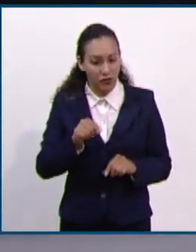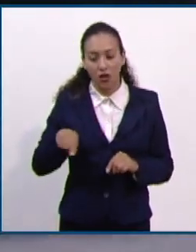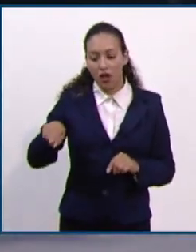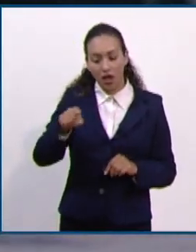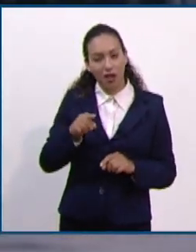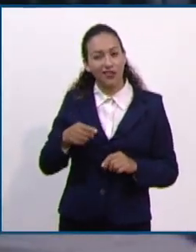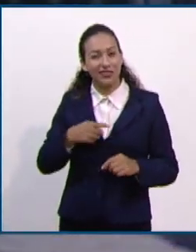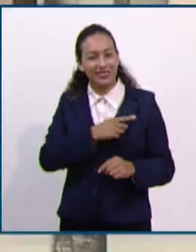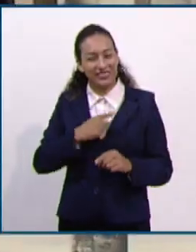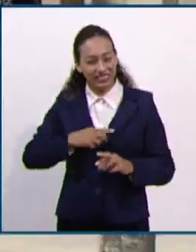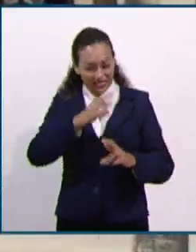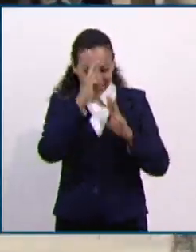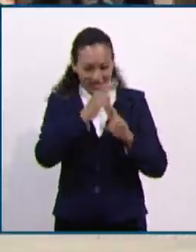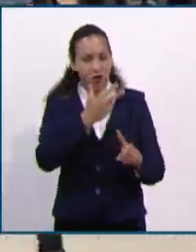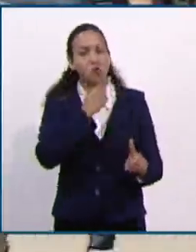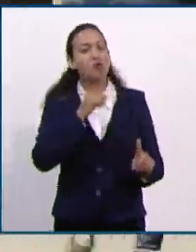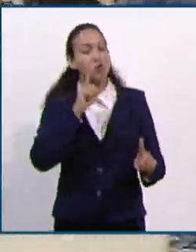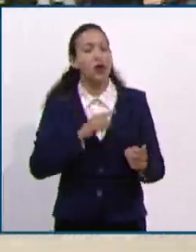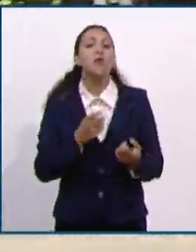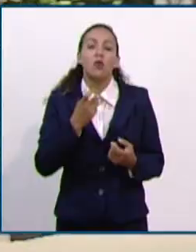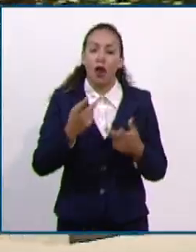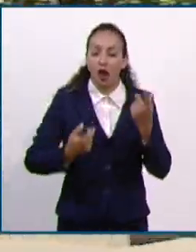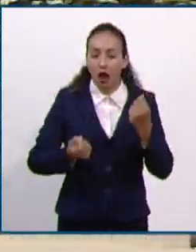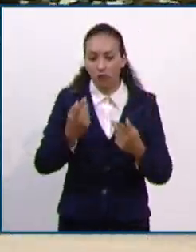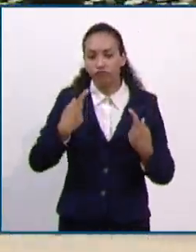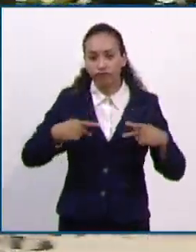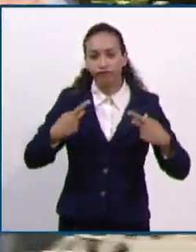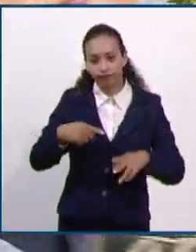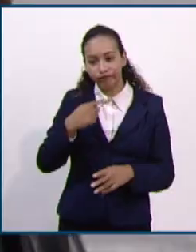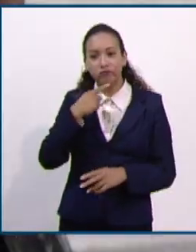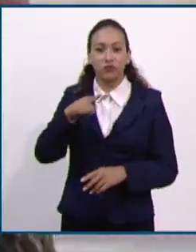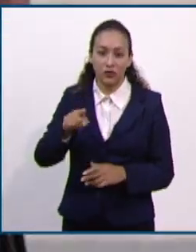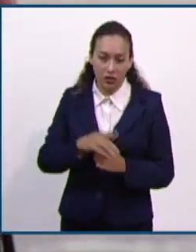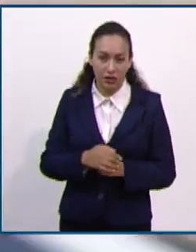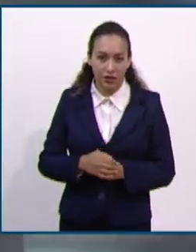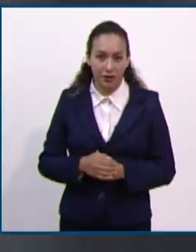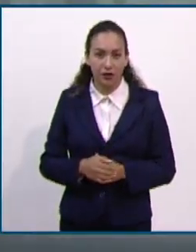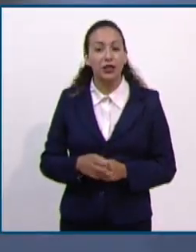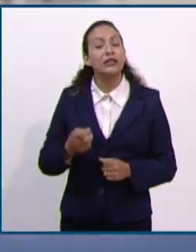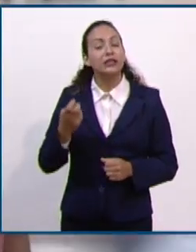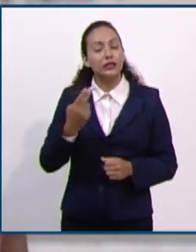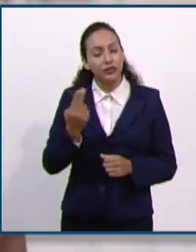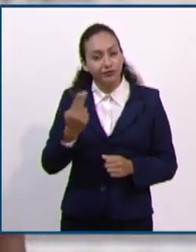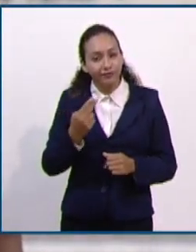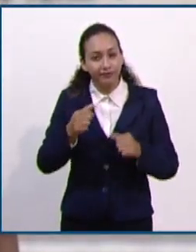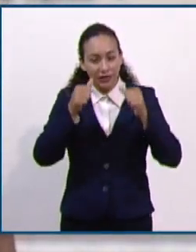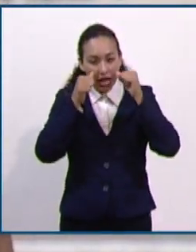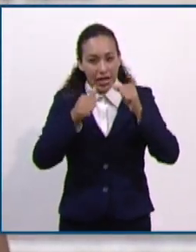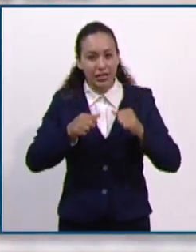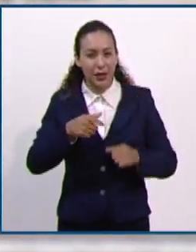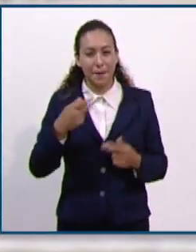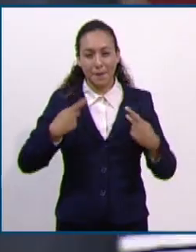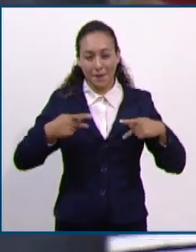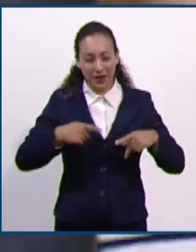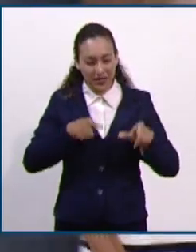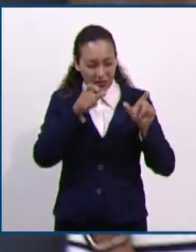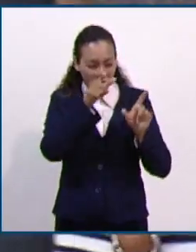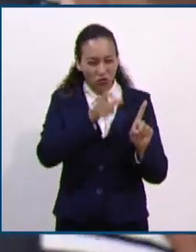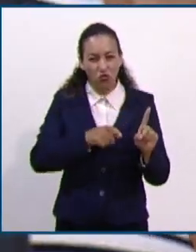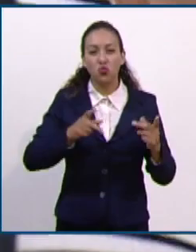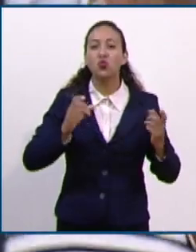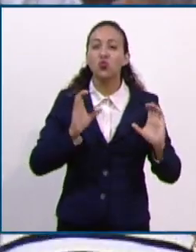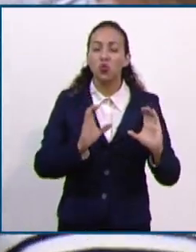parece merecer cierto reproche legal. Situación que puede comprometer la imparcialidad y la integridad del sistema de